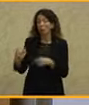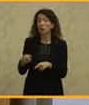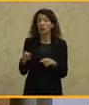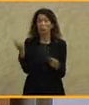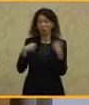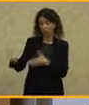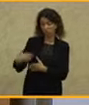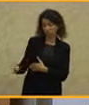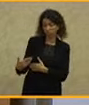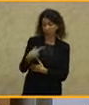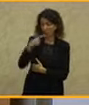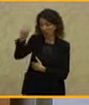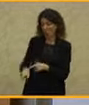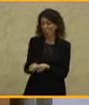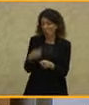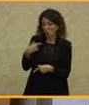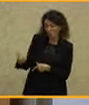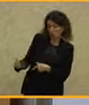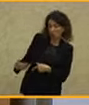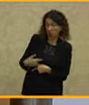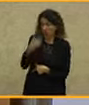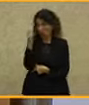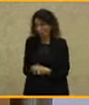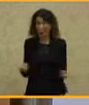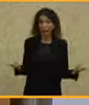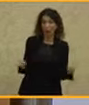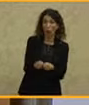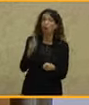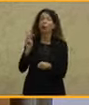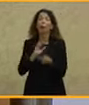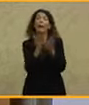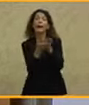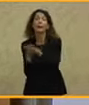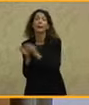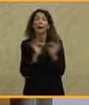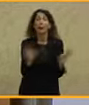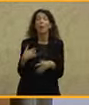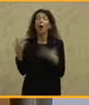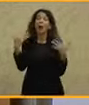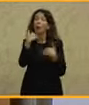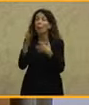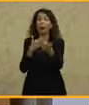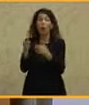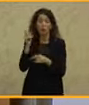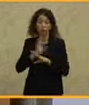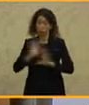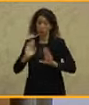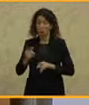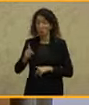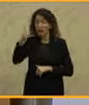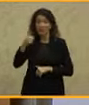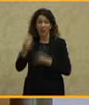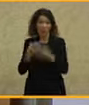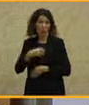y pensar que solo sirves para, como aquí se ha visto muy bien, para grapar, porque se supone que es algo muy manual y entonces eso sí que lo puedes